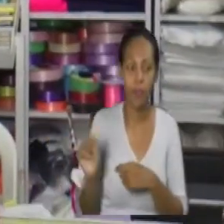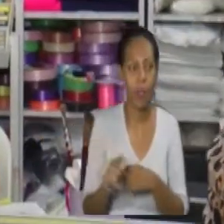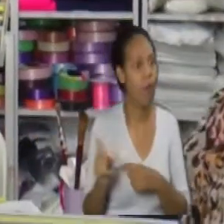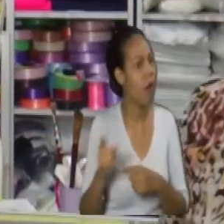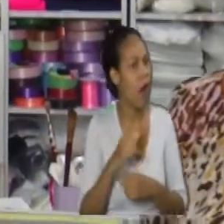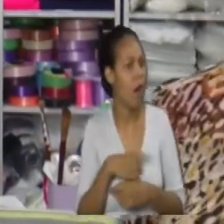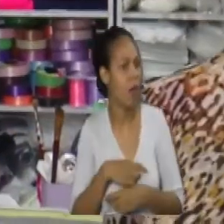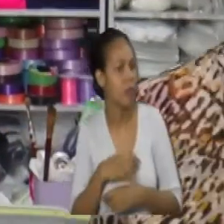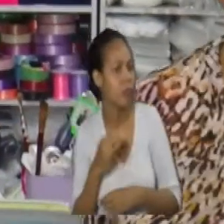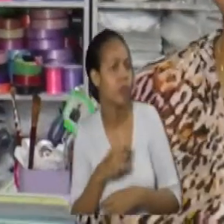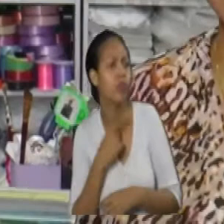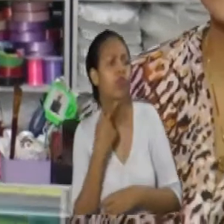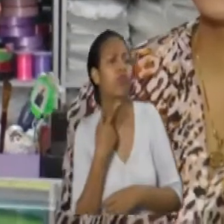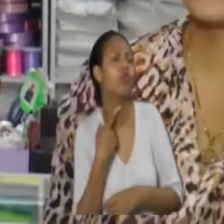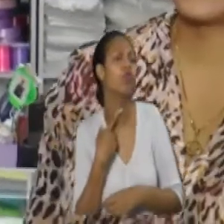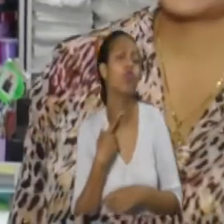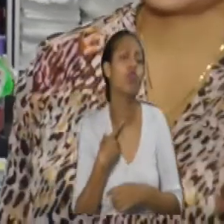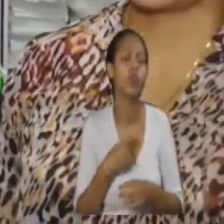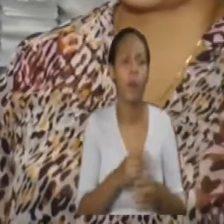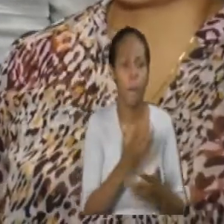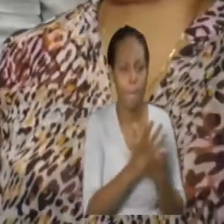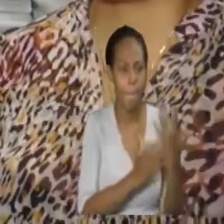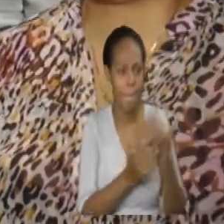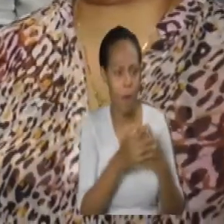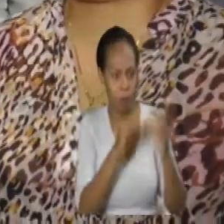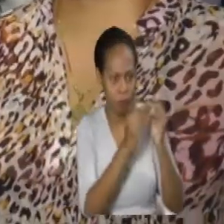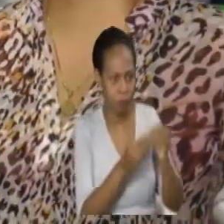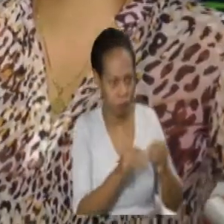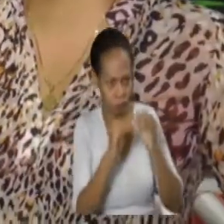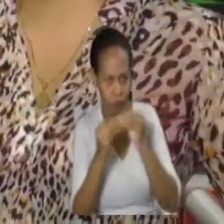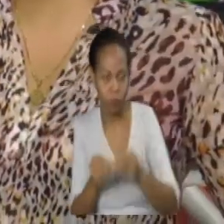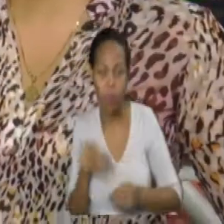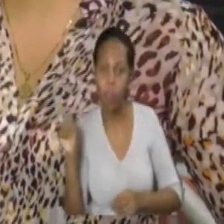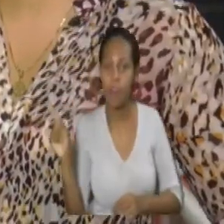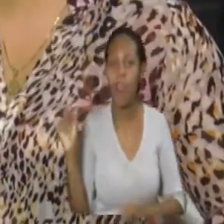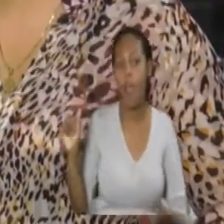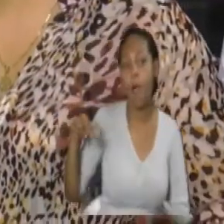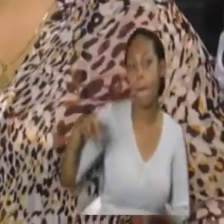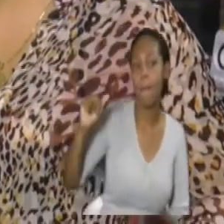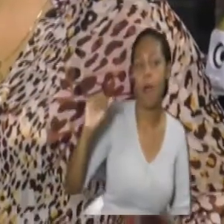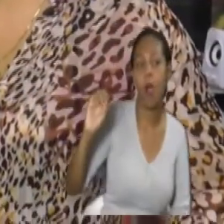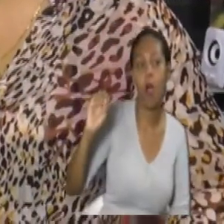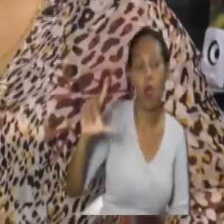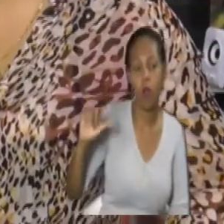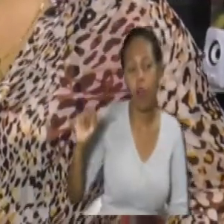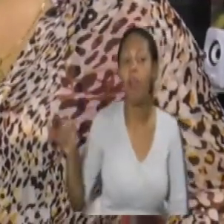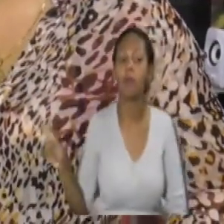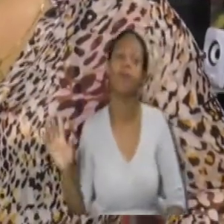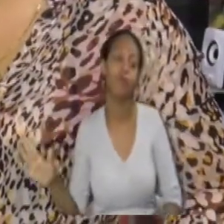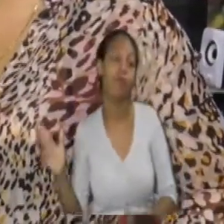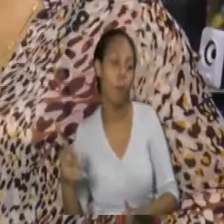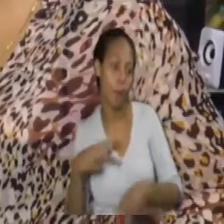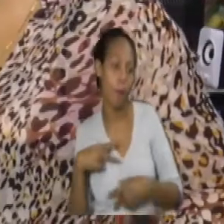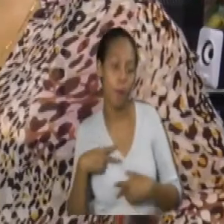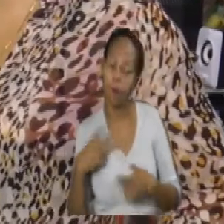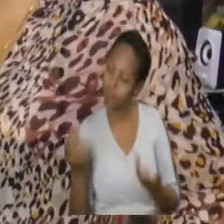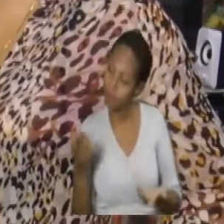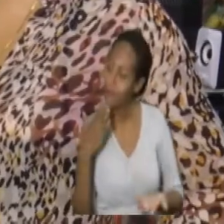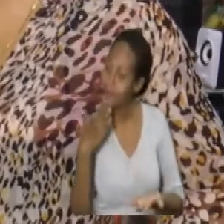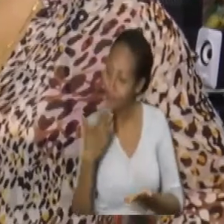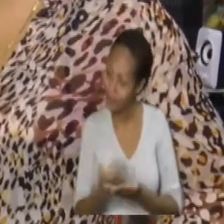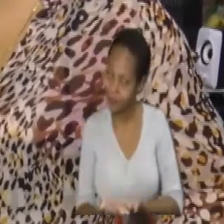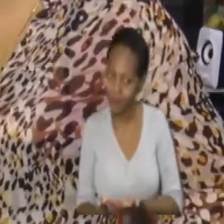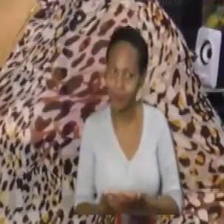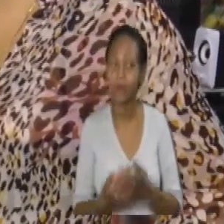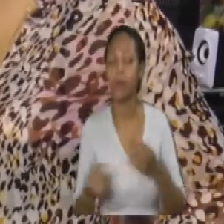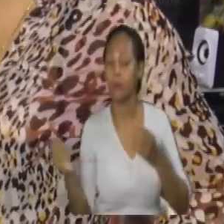Bermeja amemos las manualidades. Ella es Paola Parson, la propietaria de este establecimiento en Barranca Bermeja. Bueno, Paola, bienvenida a En